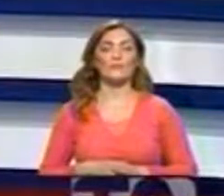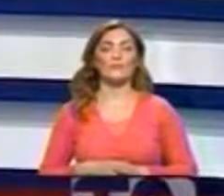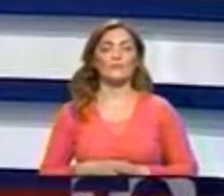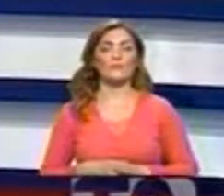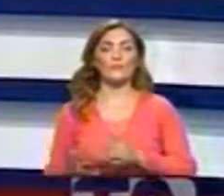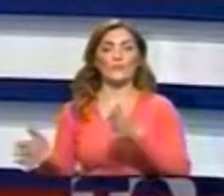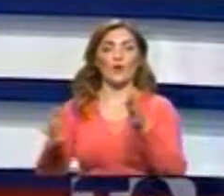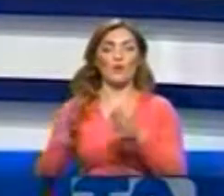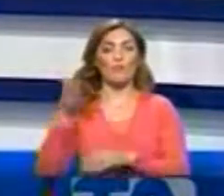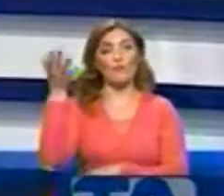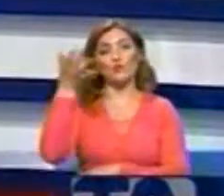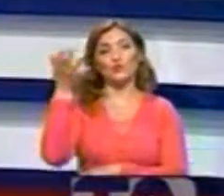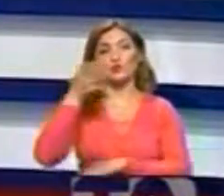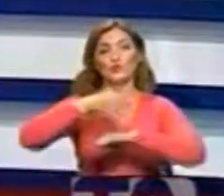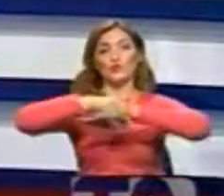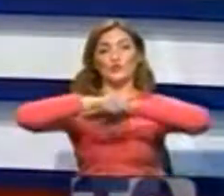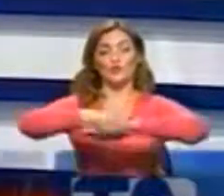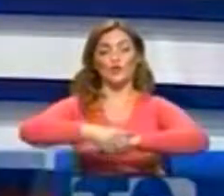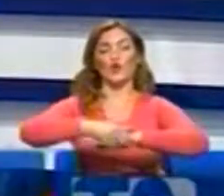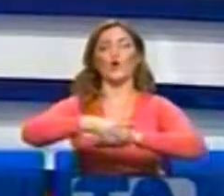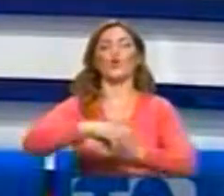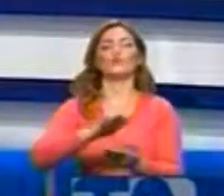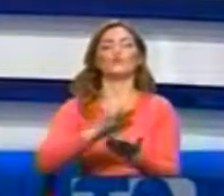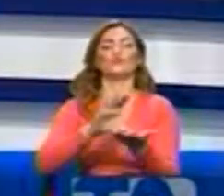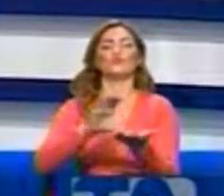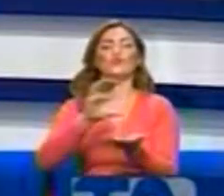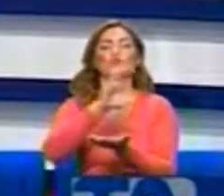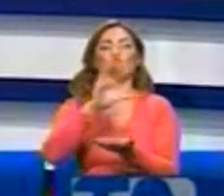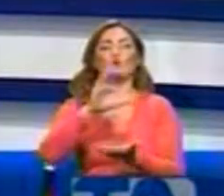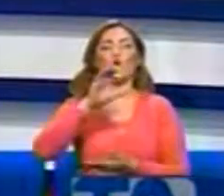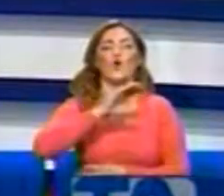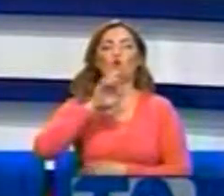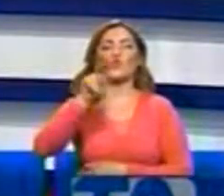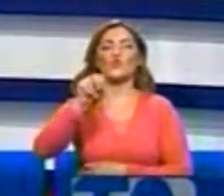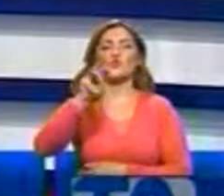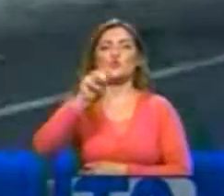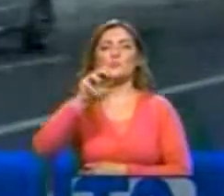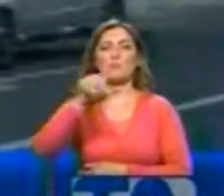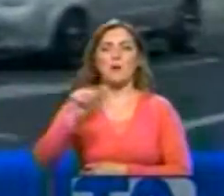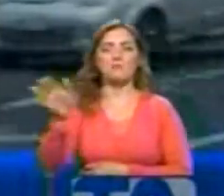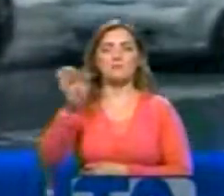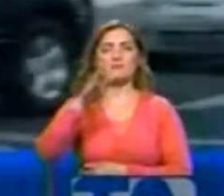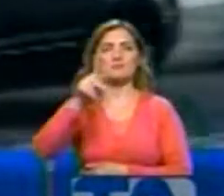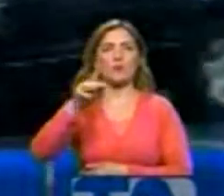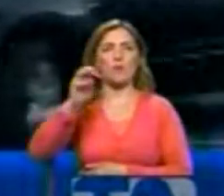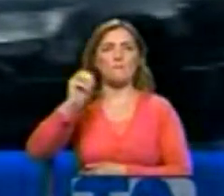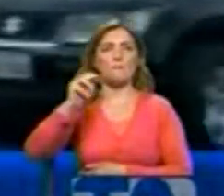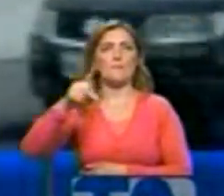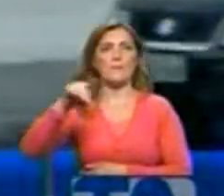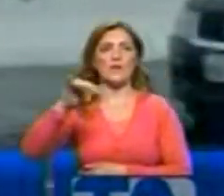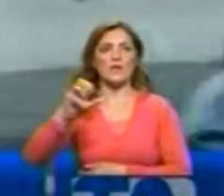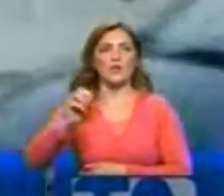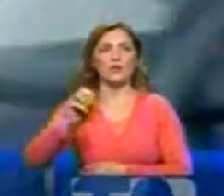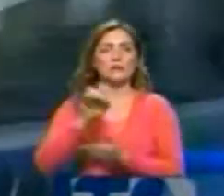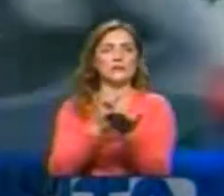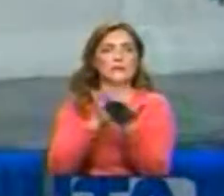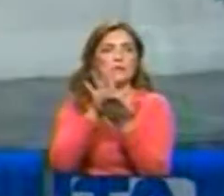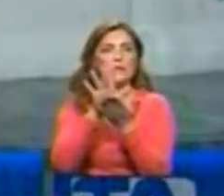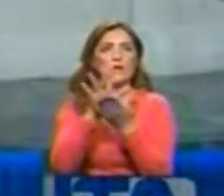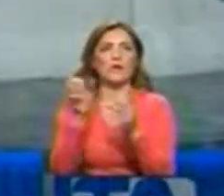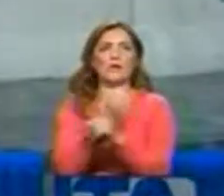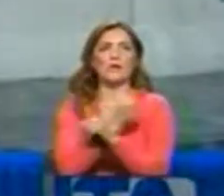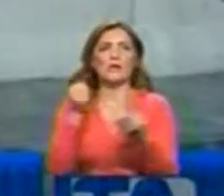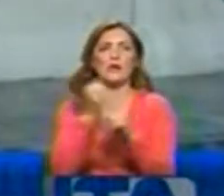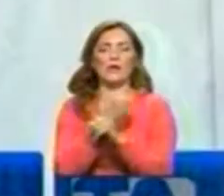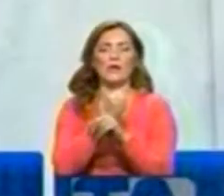La profesora de inglés de la unidad educativa Numa Pompilio Yona ha sido separada de la institución por una denuncia de maltrato físico y psicológico a